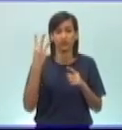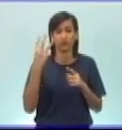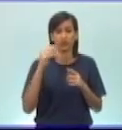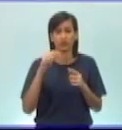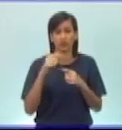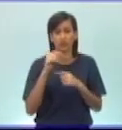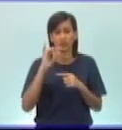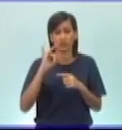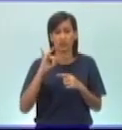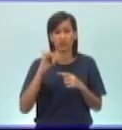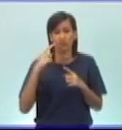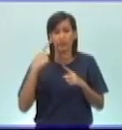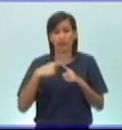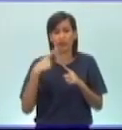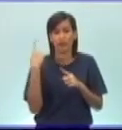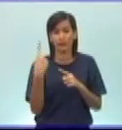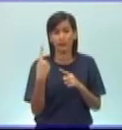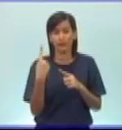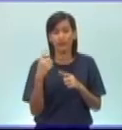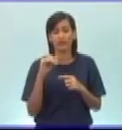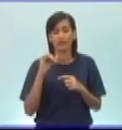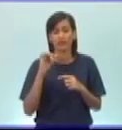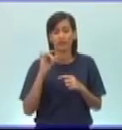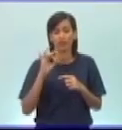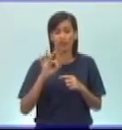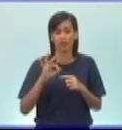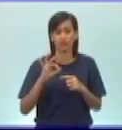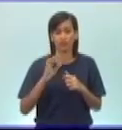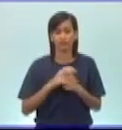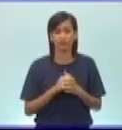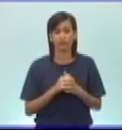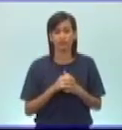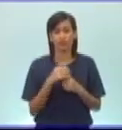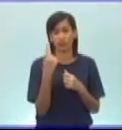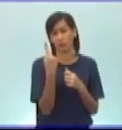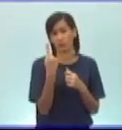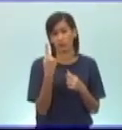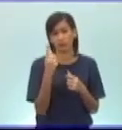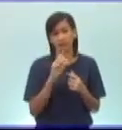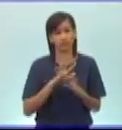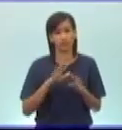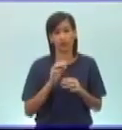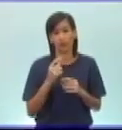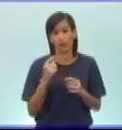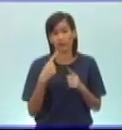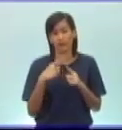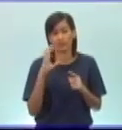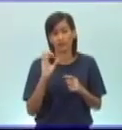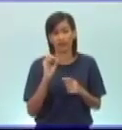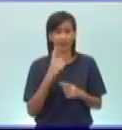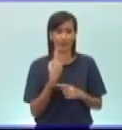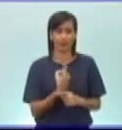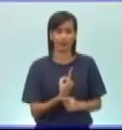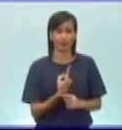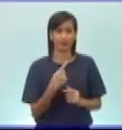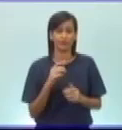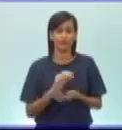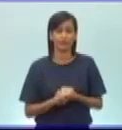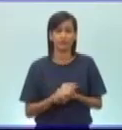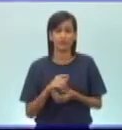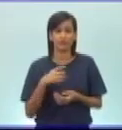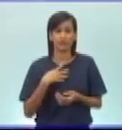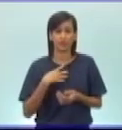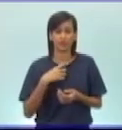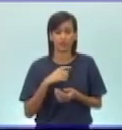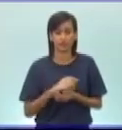a 7. Y 1 que llevábamos, 7 más 1 es 8. Y 1 más 0 es 1.